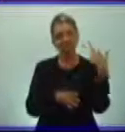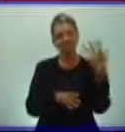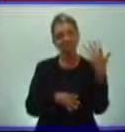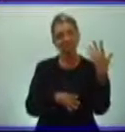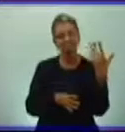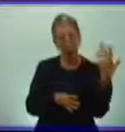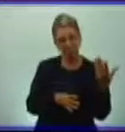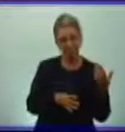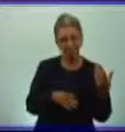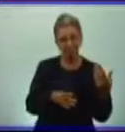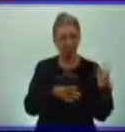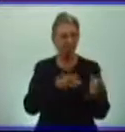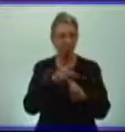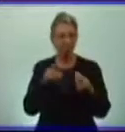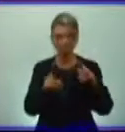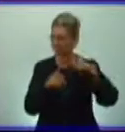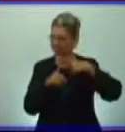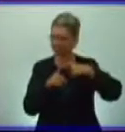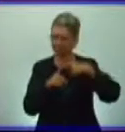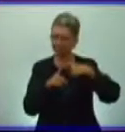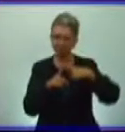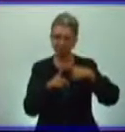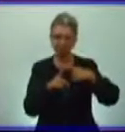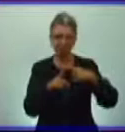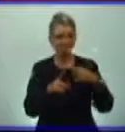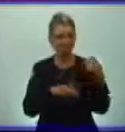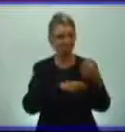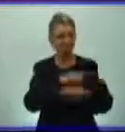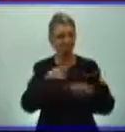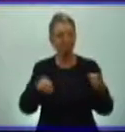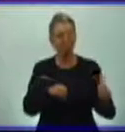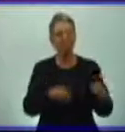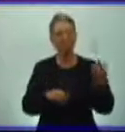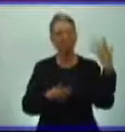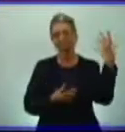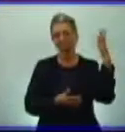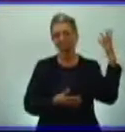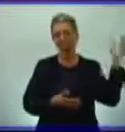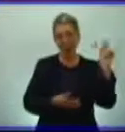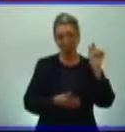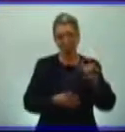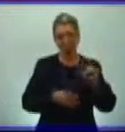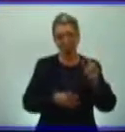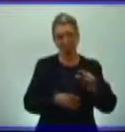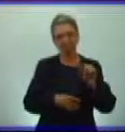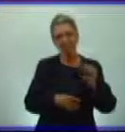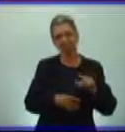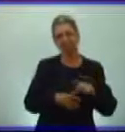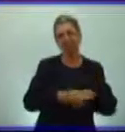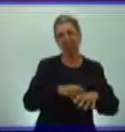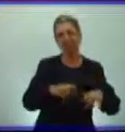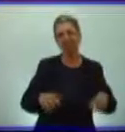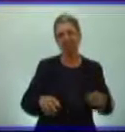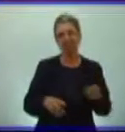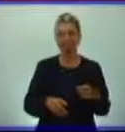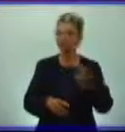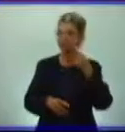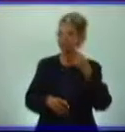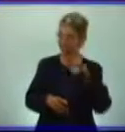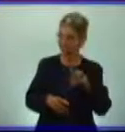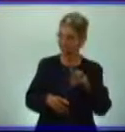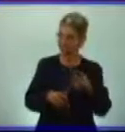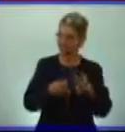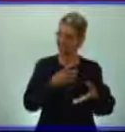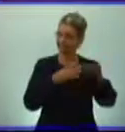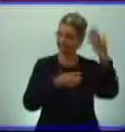temperatura, los cambios que existen en las plantas, en los animales y en el hombre. Ejemplo de esto es lo que ha sucedido en tu grano de frijol, que lo orientamos desde